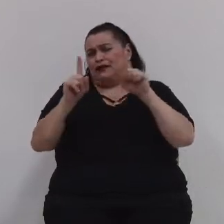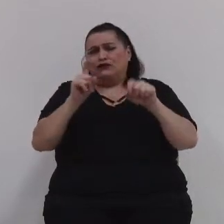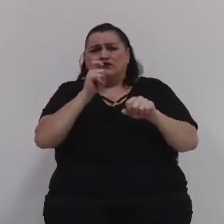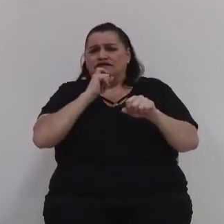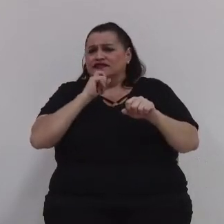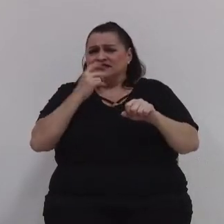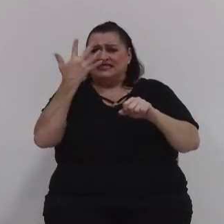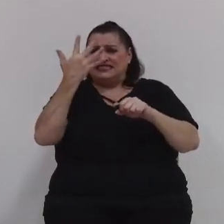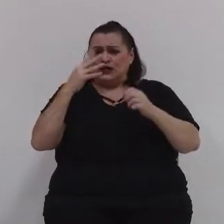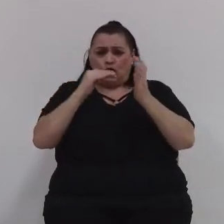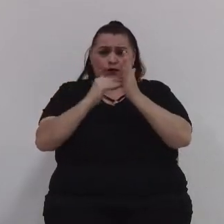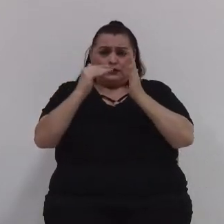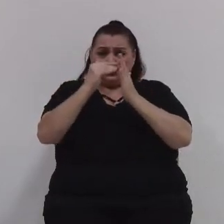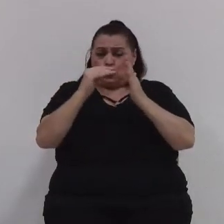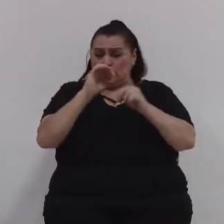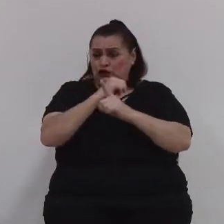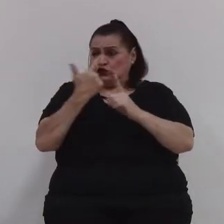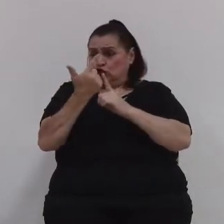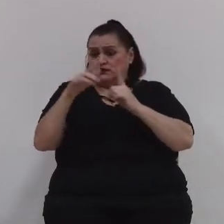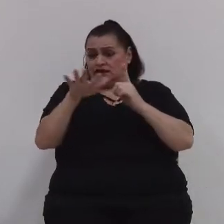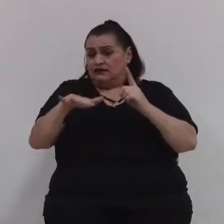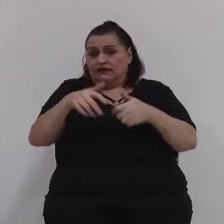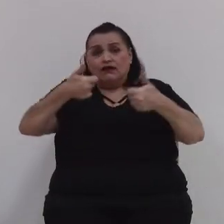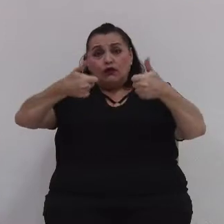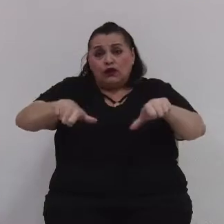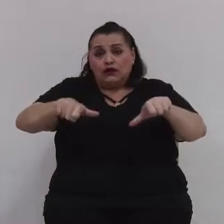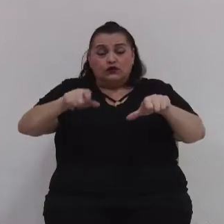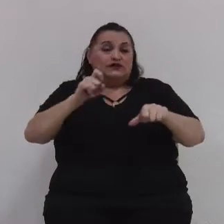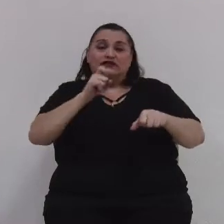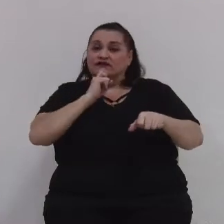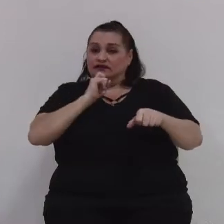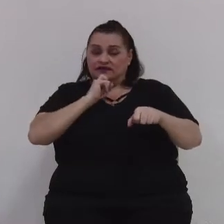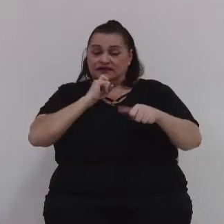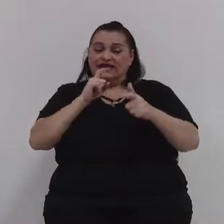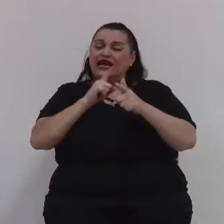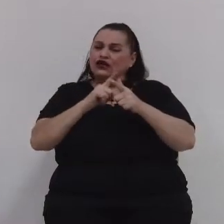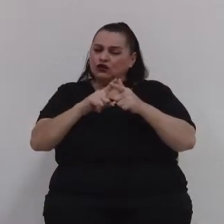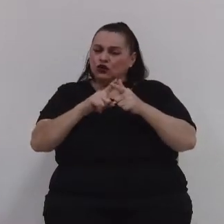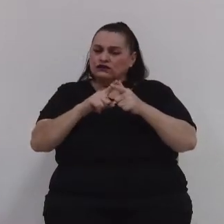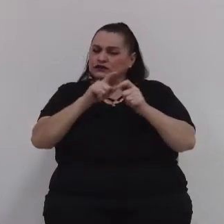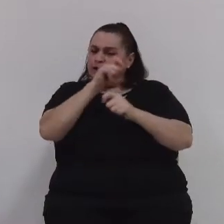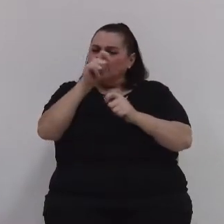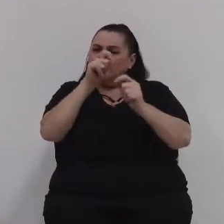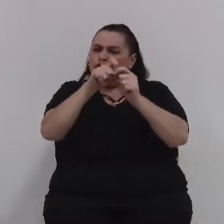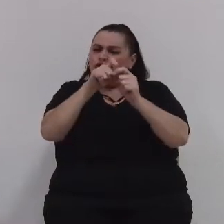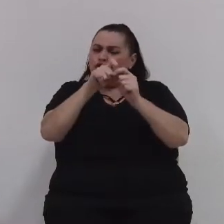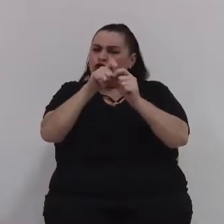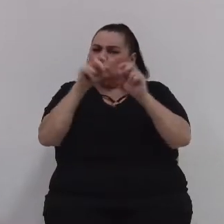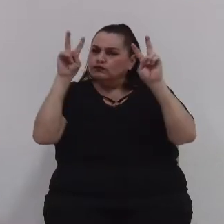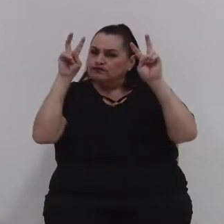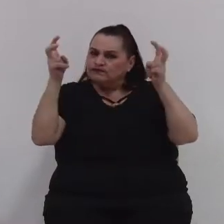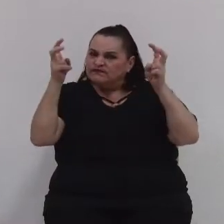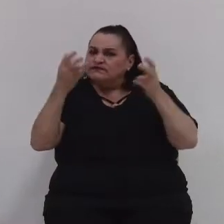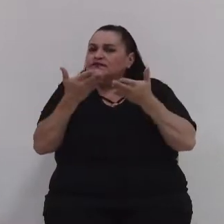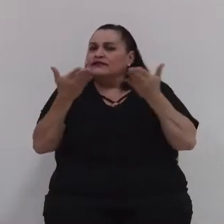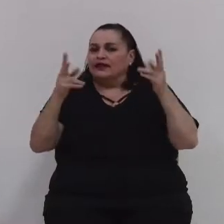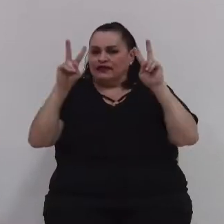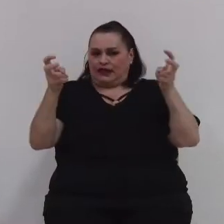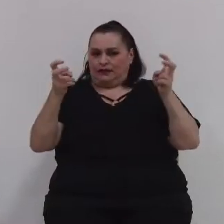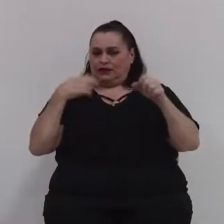personas en un país, una sociedad pequeña, se van a poner de acuerdo. Entonces, yo creo que el punto es sobre qué yo